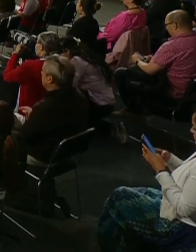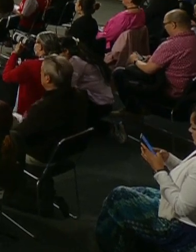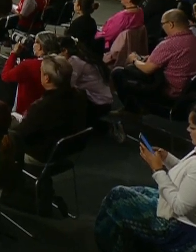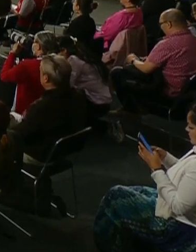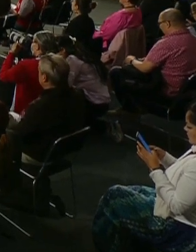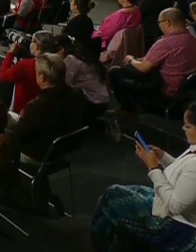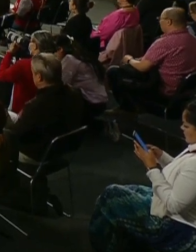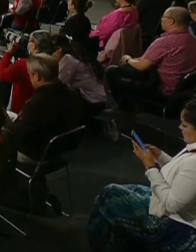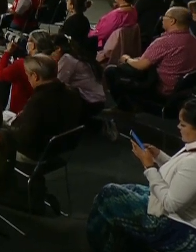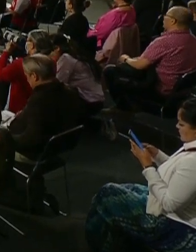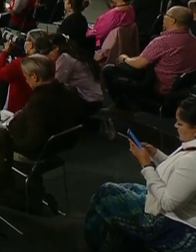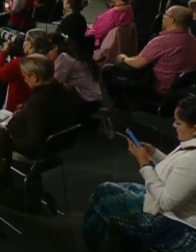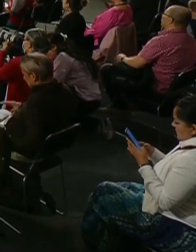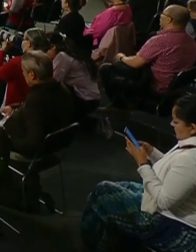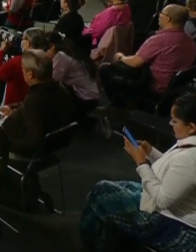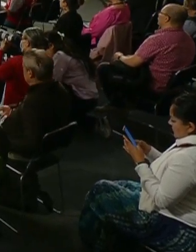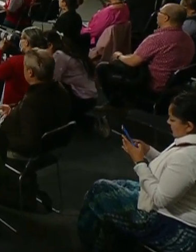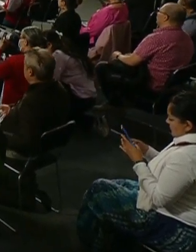días.